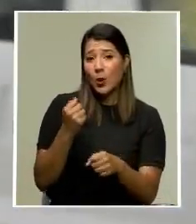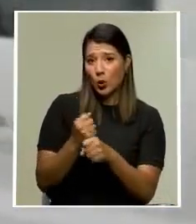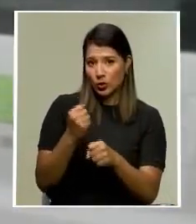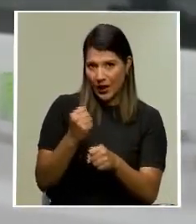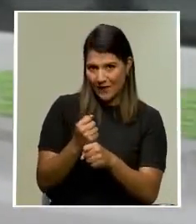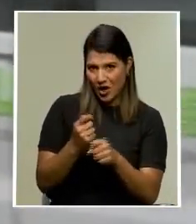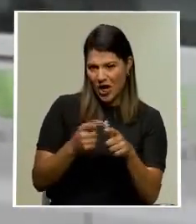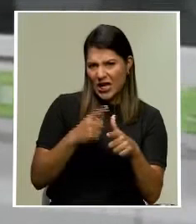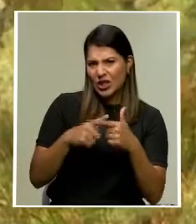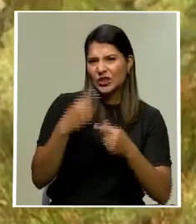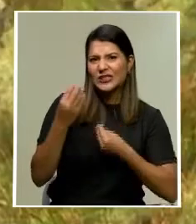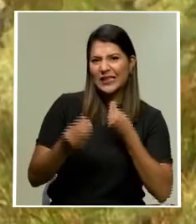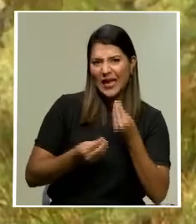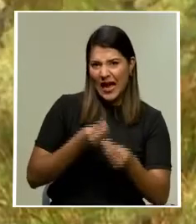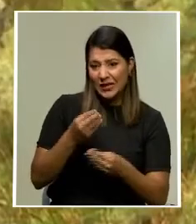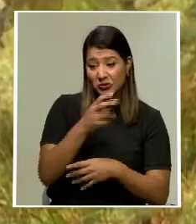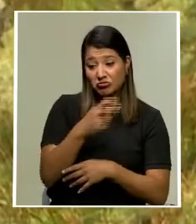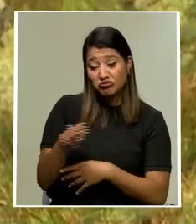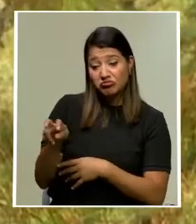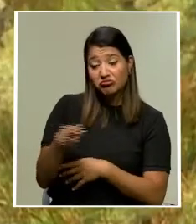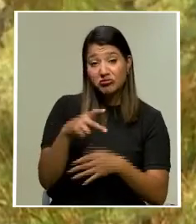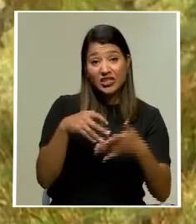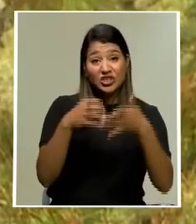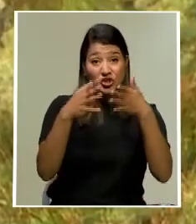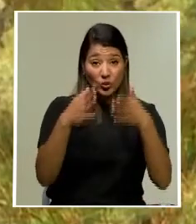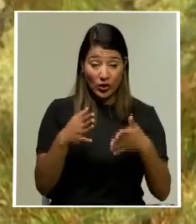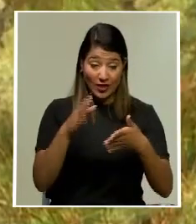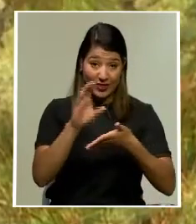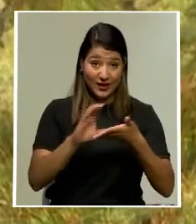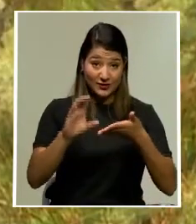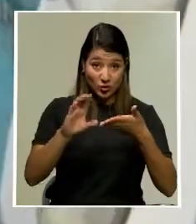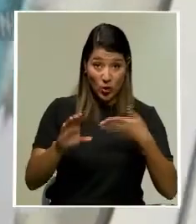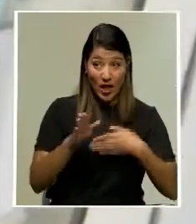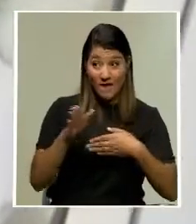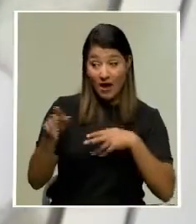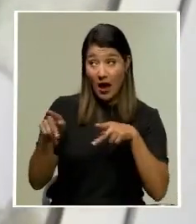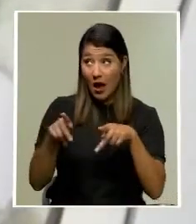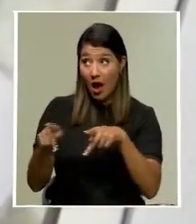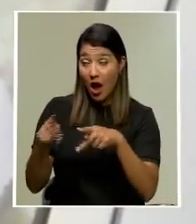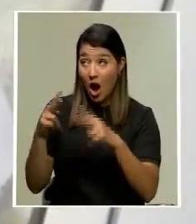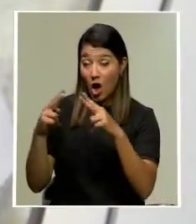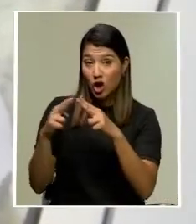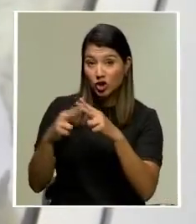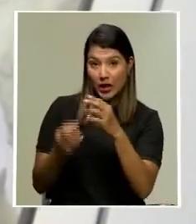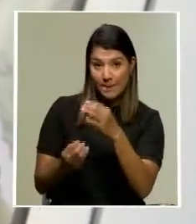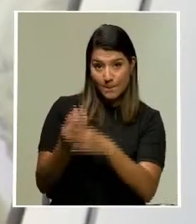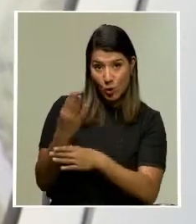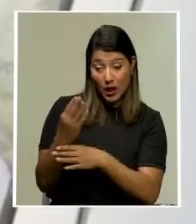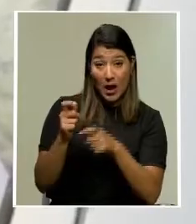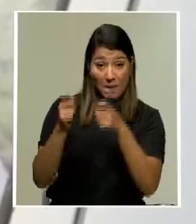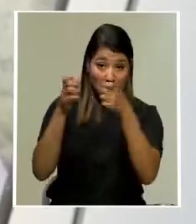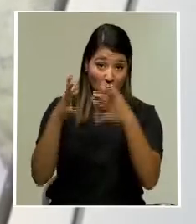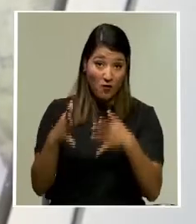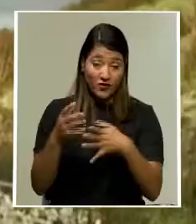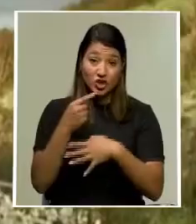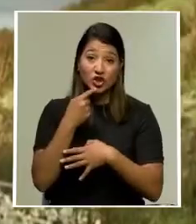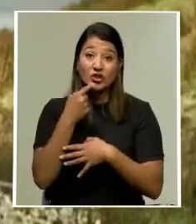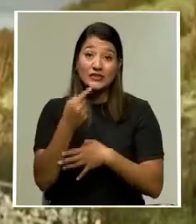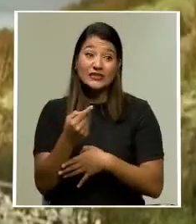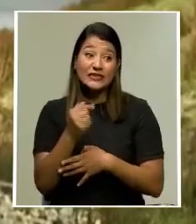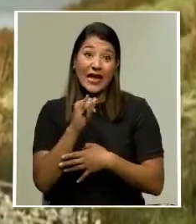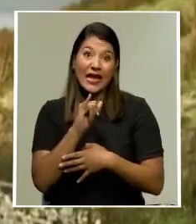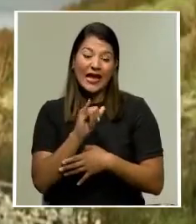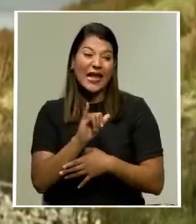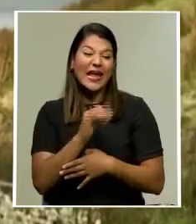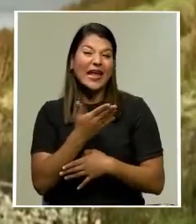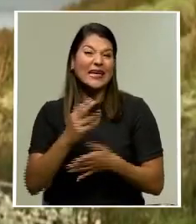así que se dedica a llevar a los estudiantes de secundaria de excursión al cráter del volcán que domina la isla. Su profesora define en pocas palabras lo que es hoy por hoy este